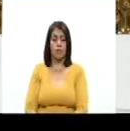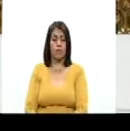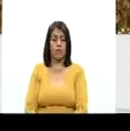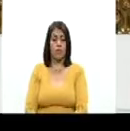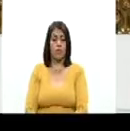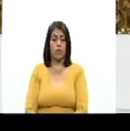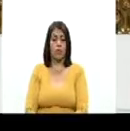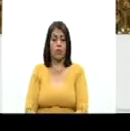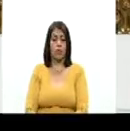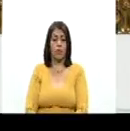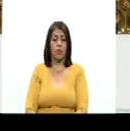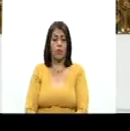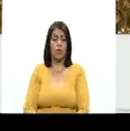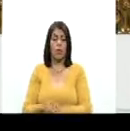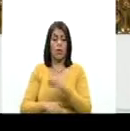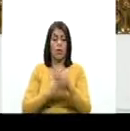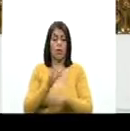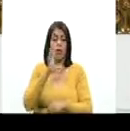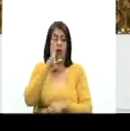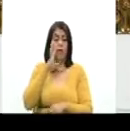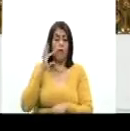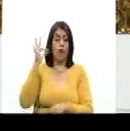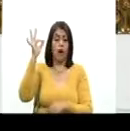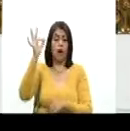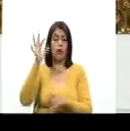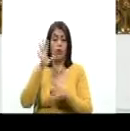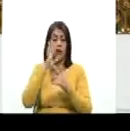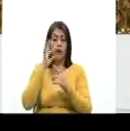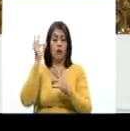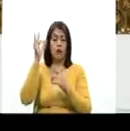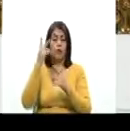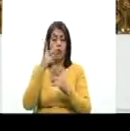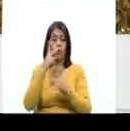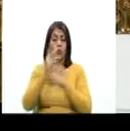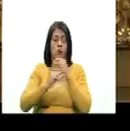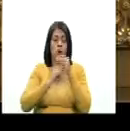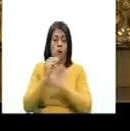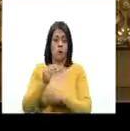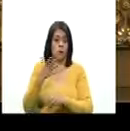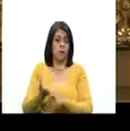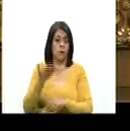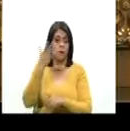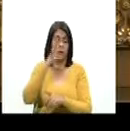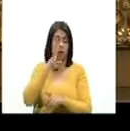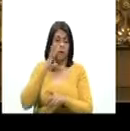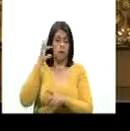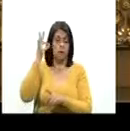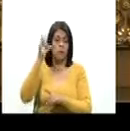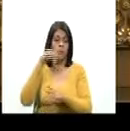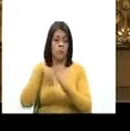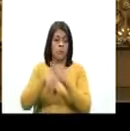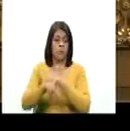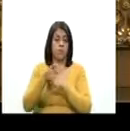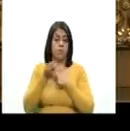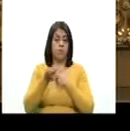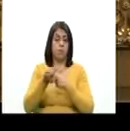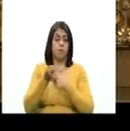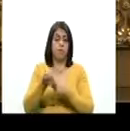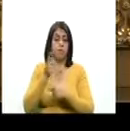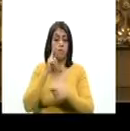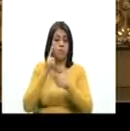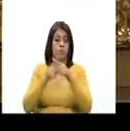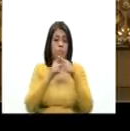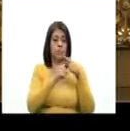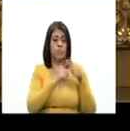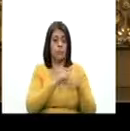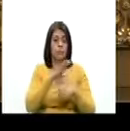se les ocurrió hacerlo a unas francesas, que eran de familia que tenía mucha influencia en Francia, y metieron presión y descubrieron que